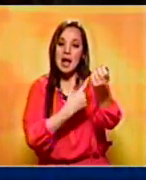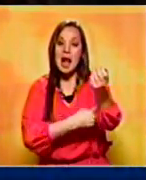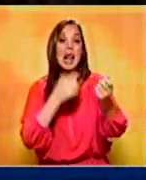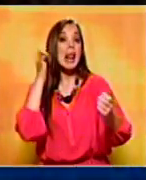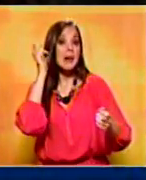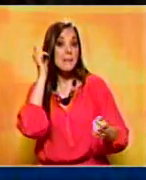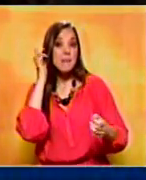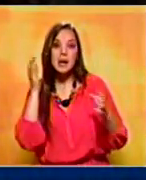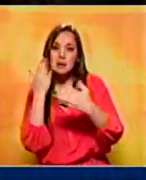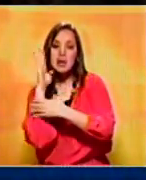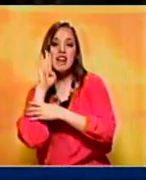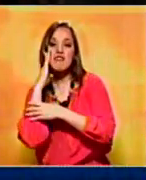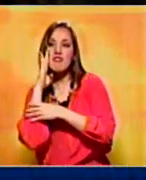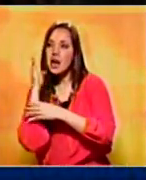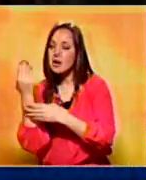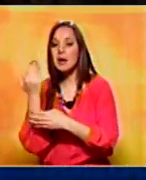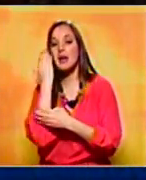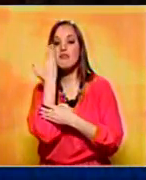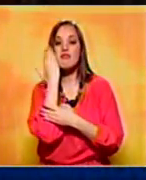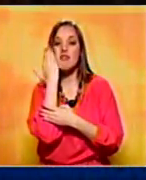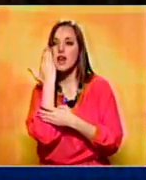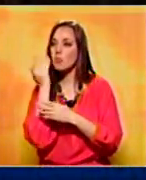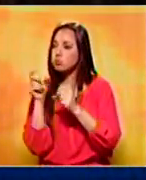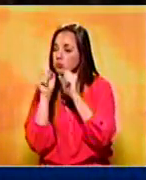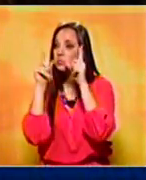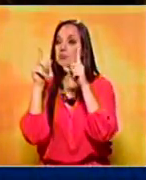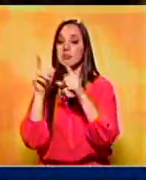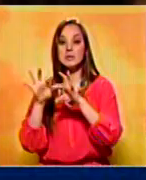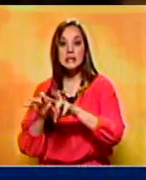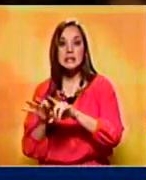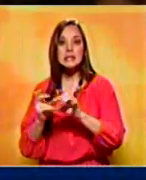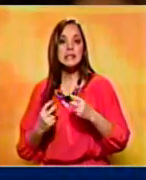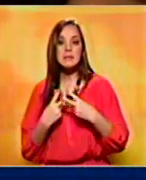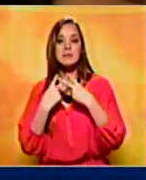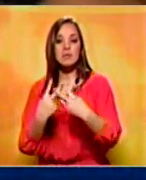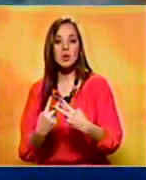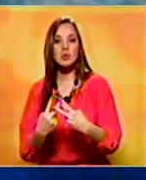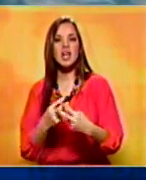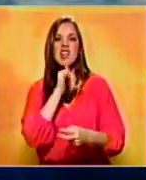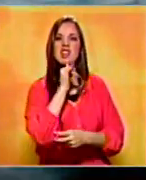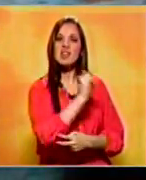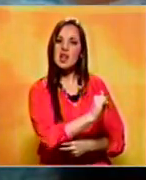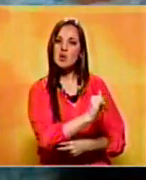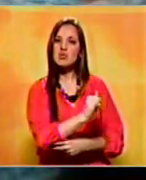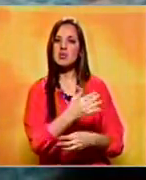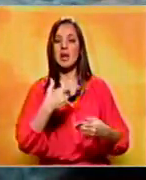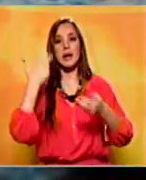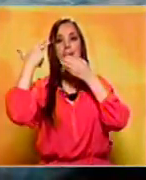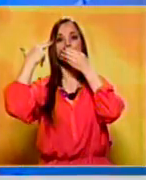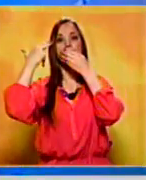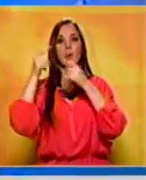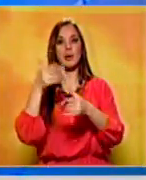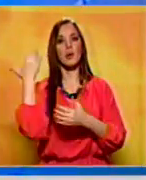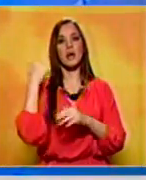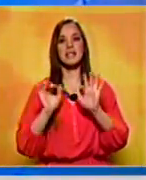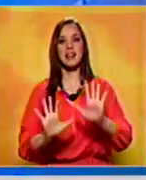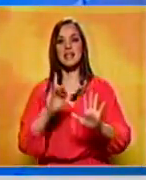Facebook y hallar el coraje necesario, según la información oficial, para denunciar su situación. Un empresario